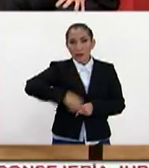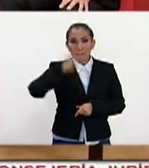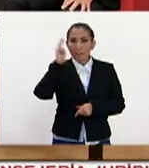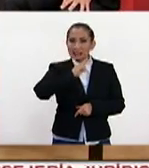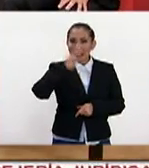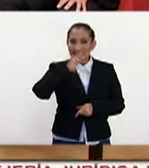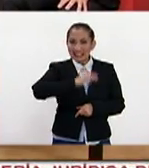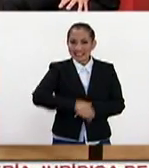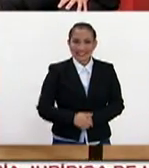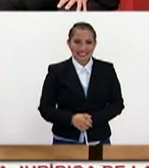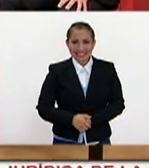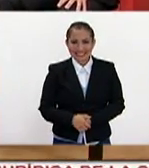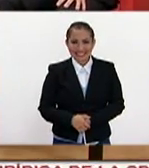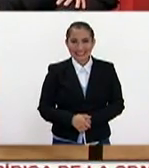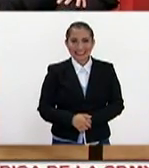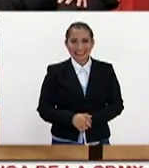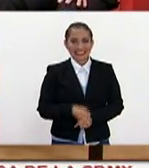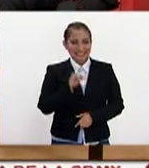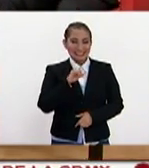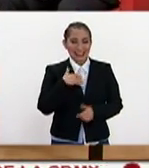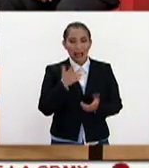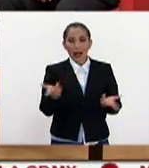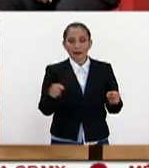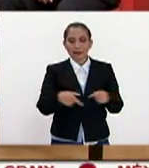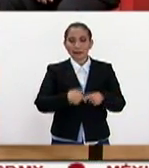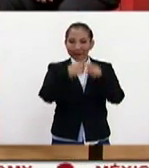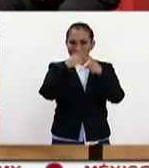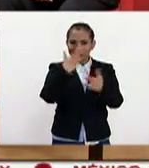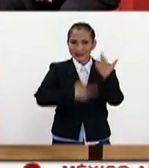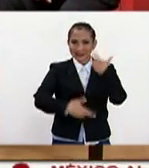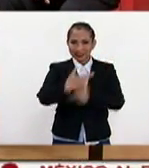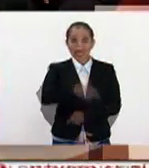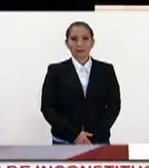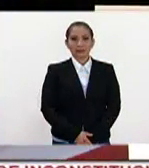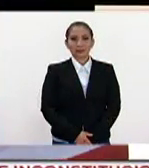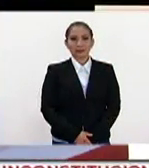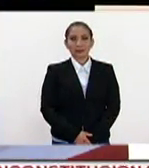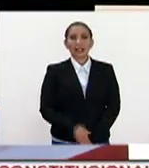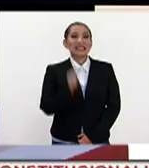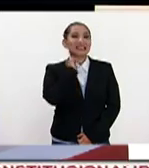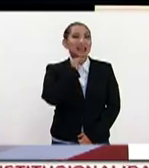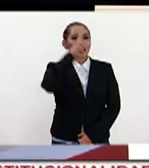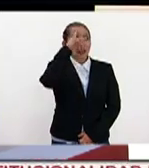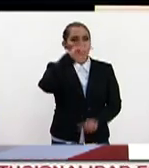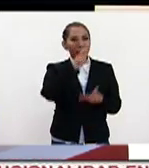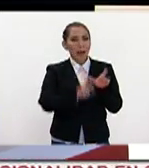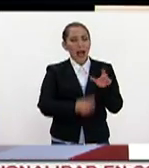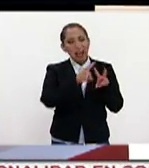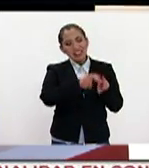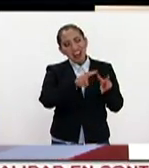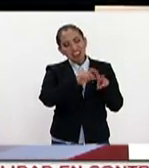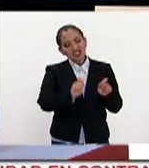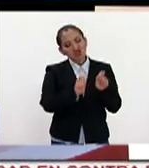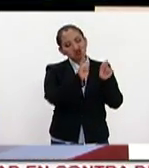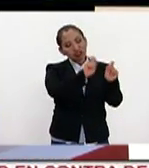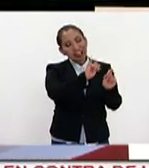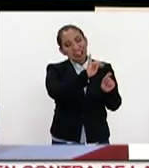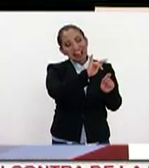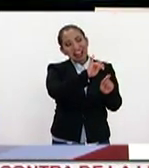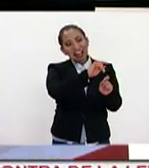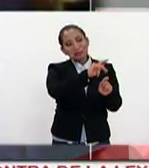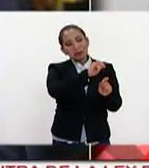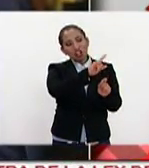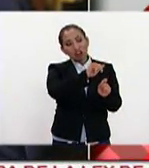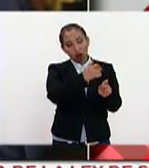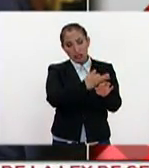Mazatlán. Sí. Gracias. Vamos a una pausa, regresamos. El Senado de la República analiza el nombramiento de Irene